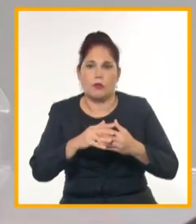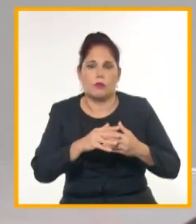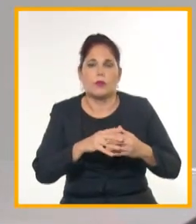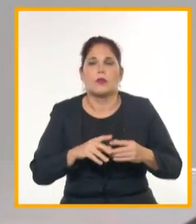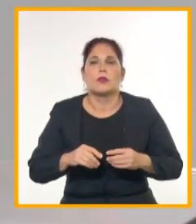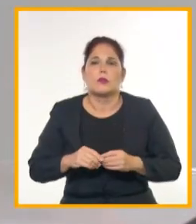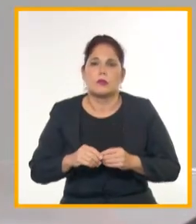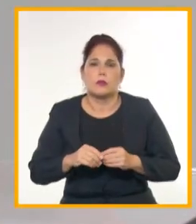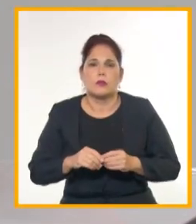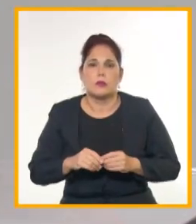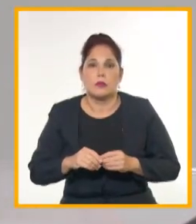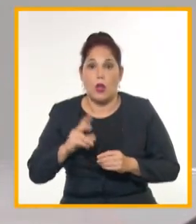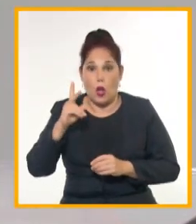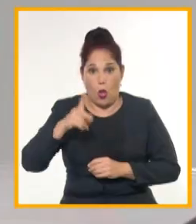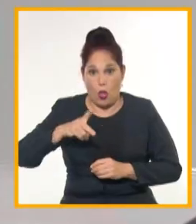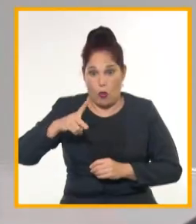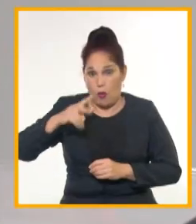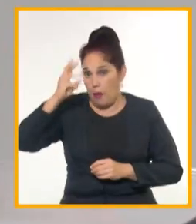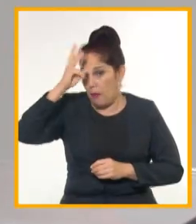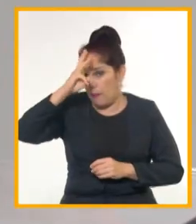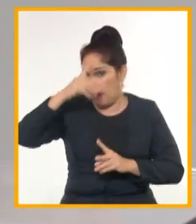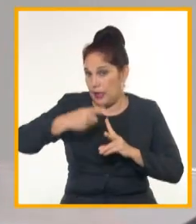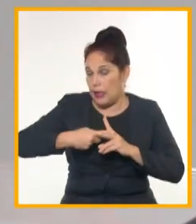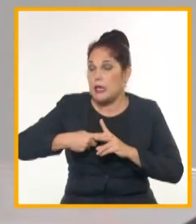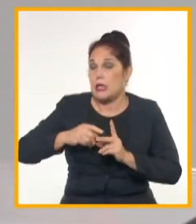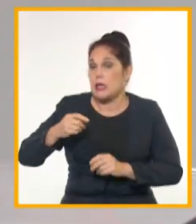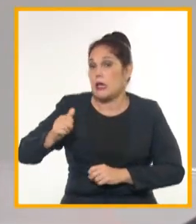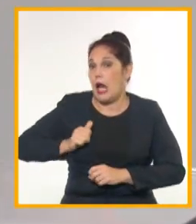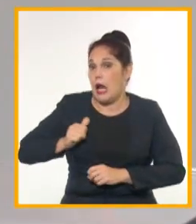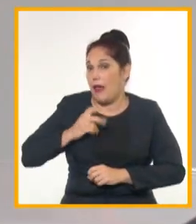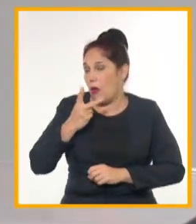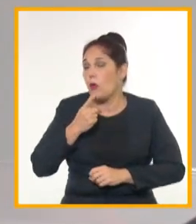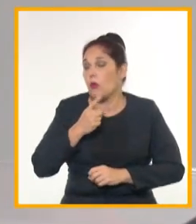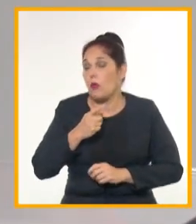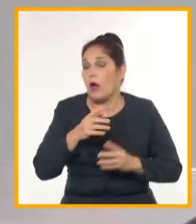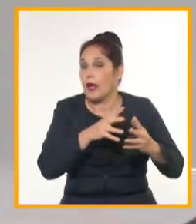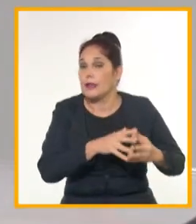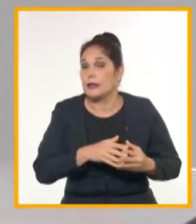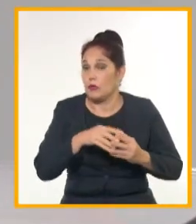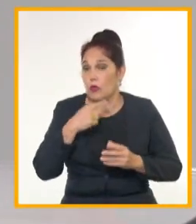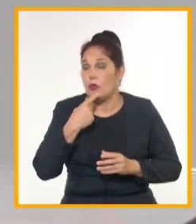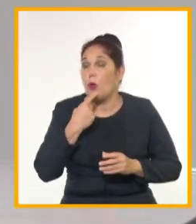también amenazados con medidas arancelarias, y Arabia Saudita.